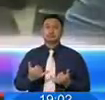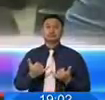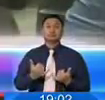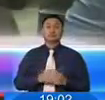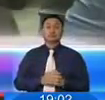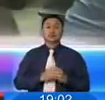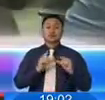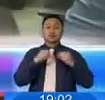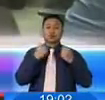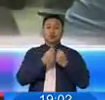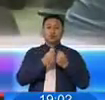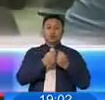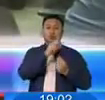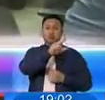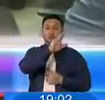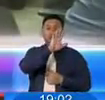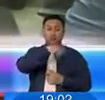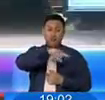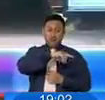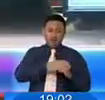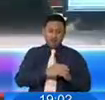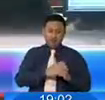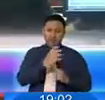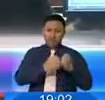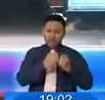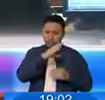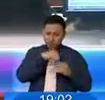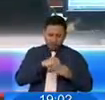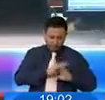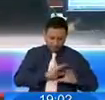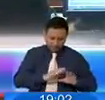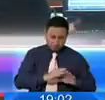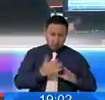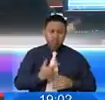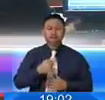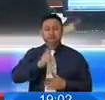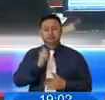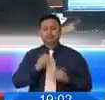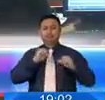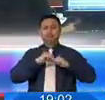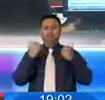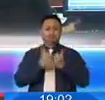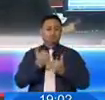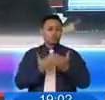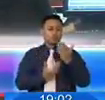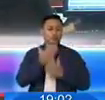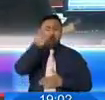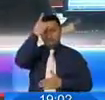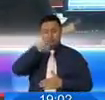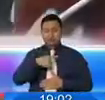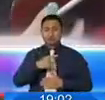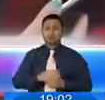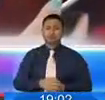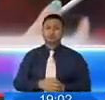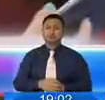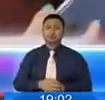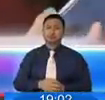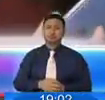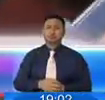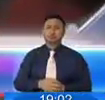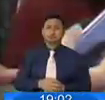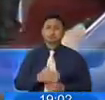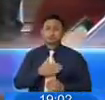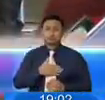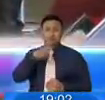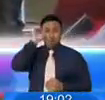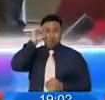el oficialismo decía que superadas algunas diferencias internas, era necesario que la Asamblea emita una resolución en este sentido. No hemos cambiado